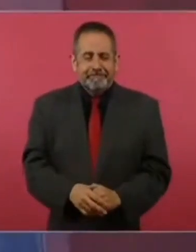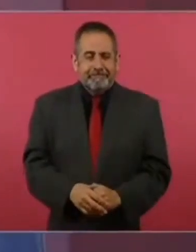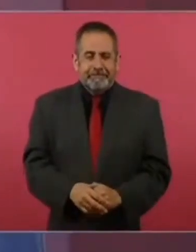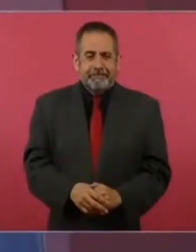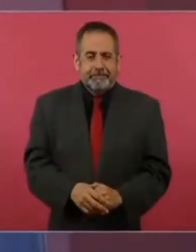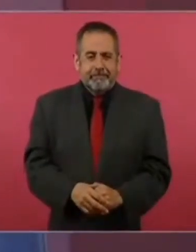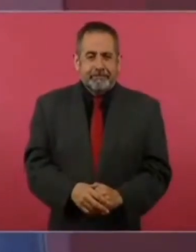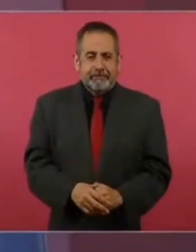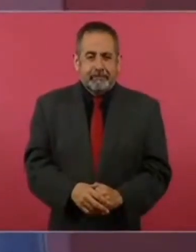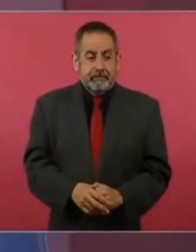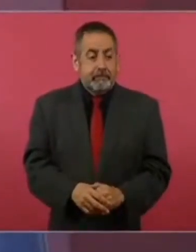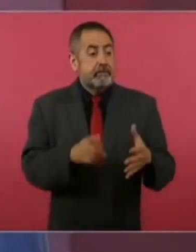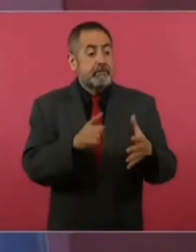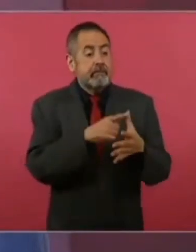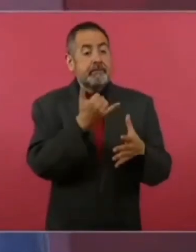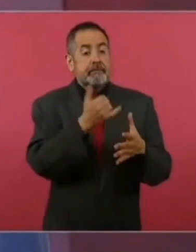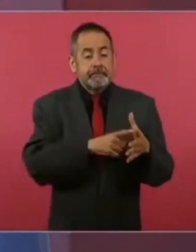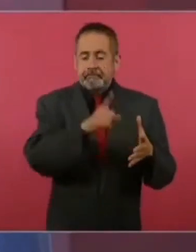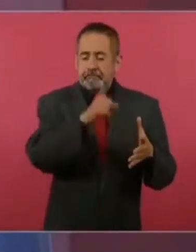Y miente,